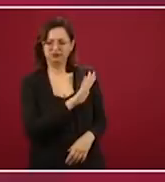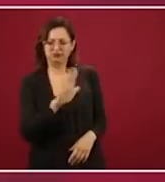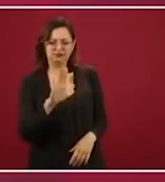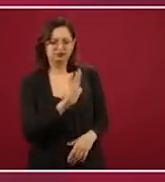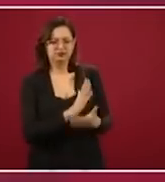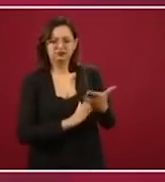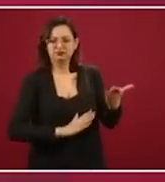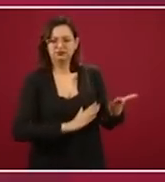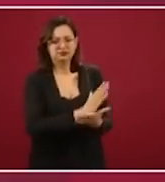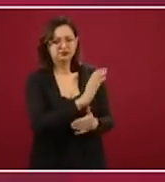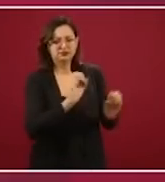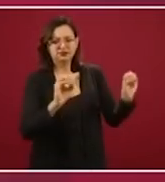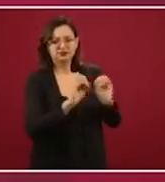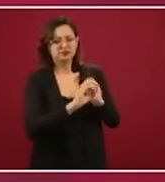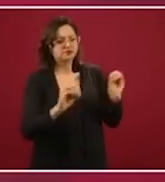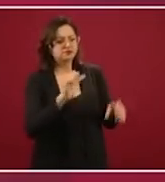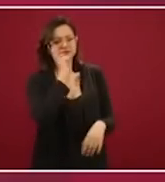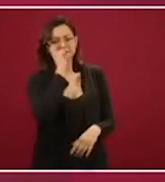la